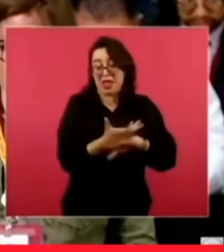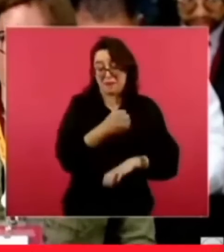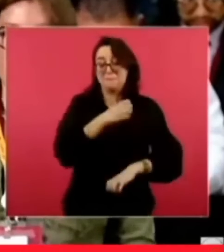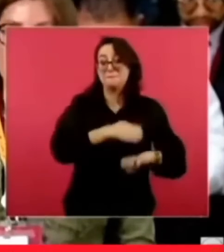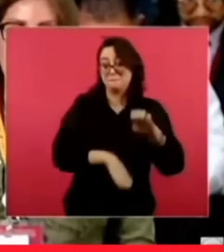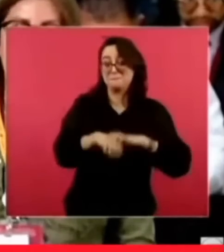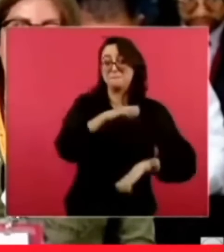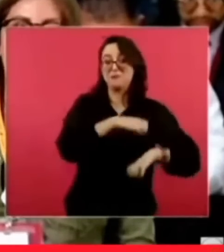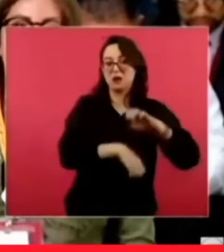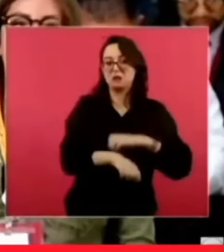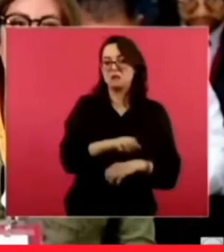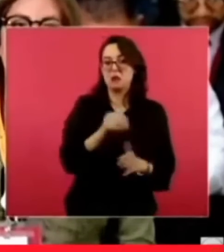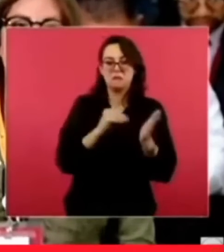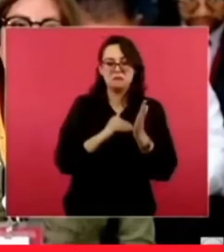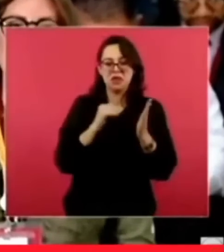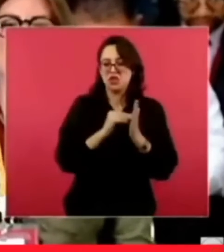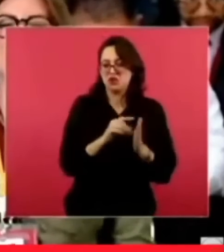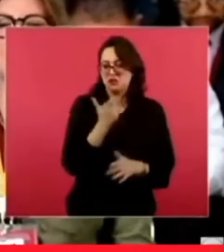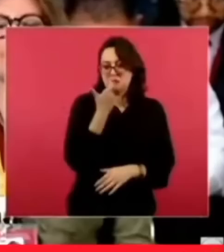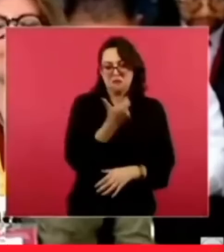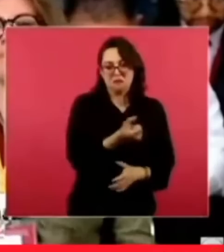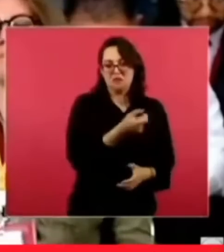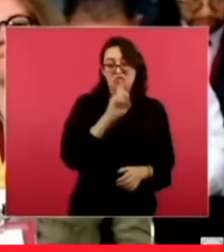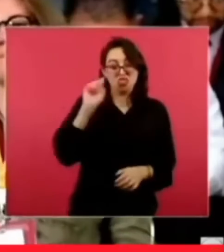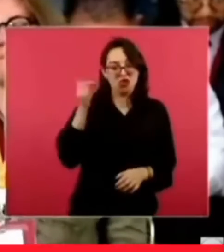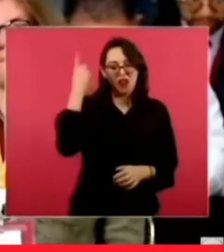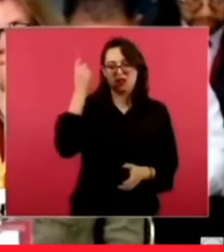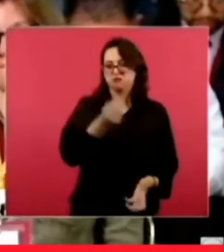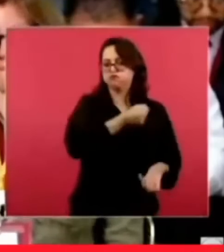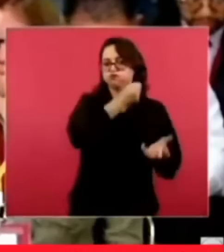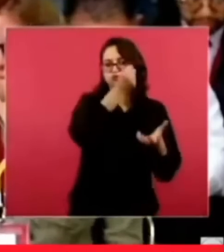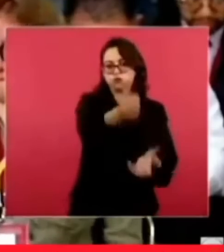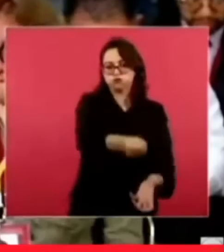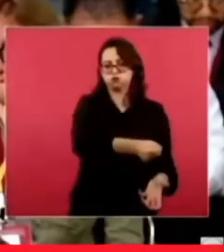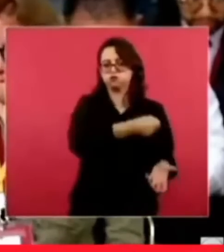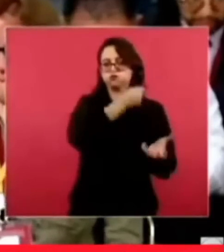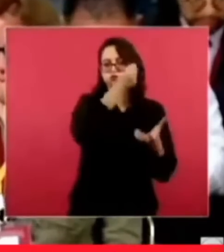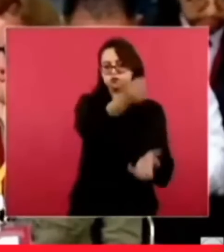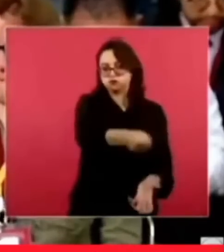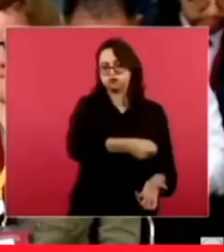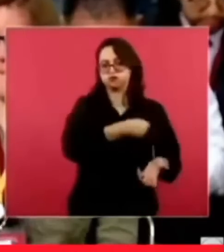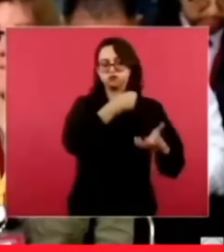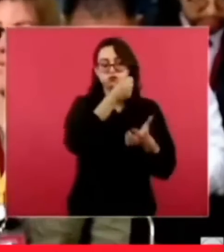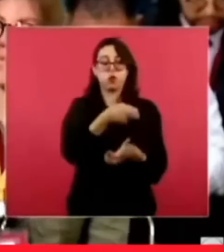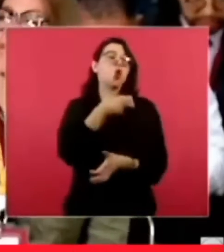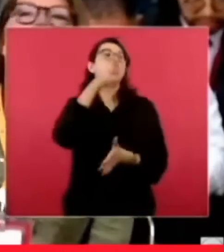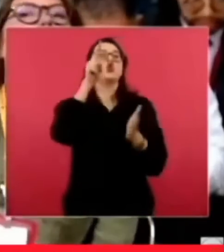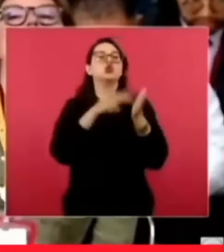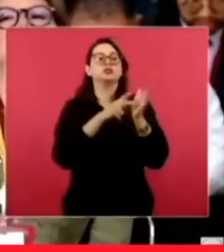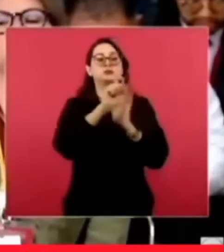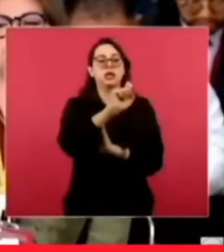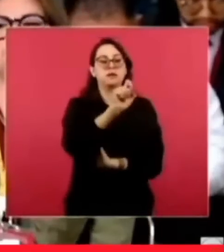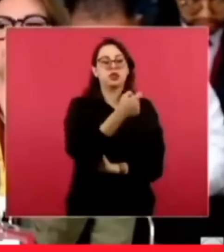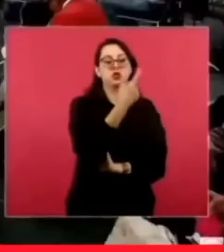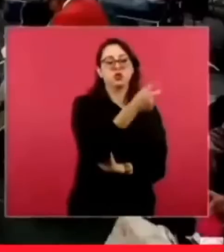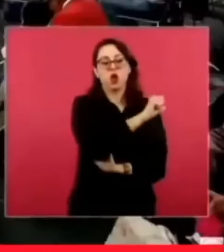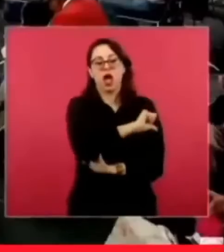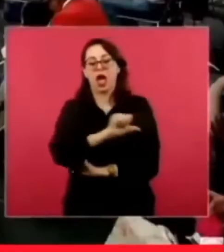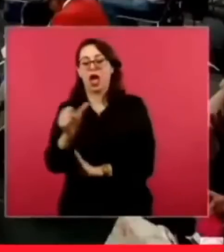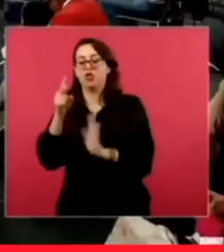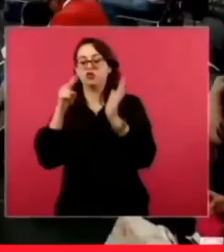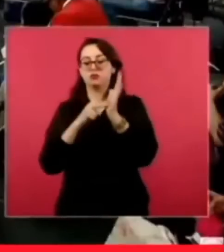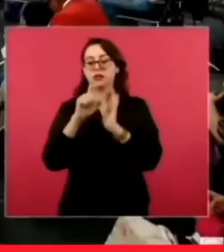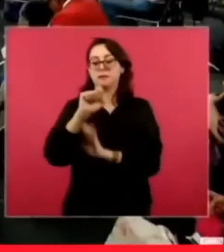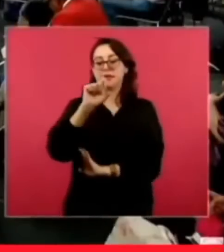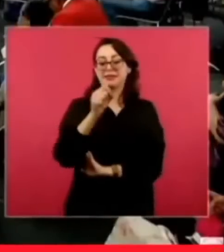Unidos la que le entrega millones y decir que tan solo de 2021 a 2023 recibieron 6 millones de